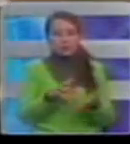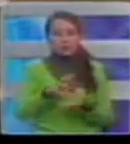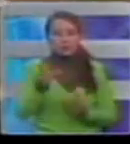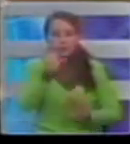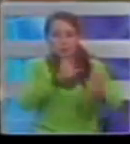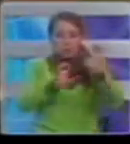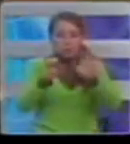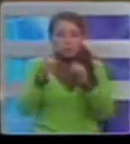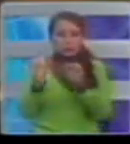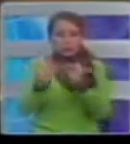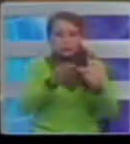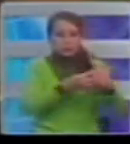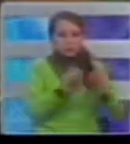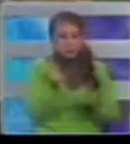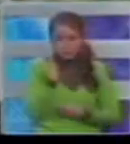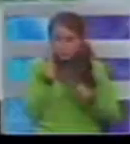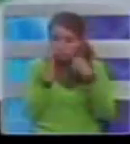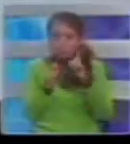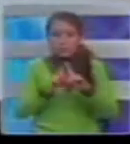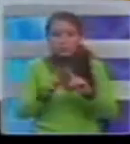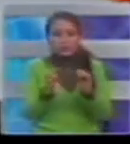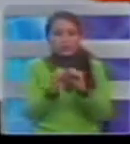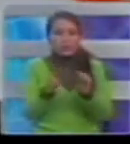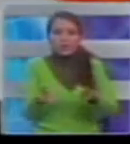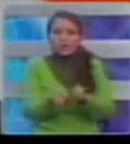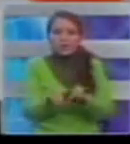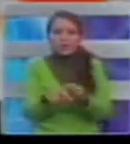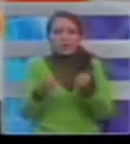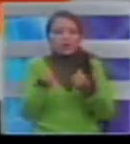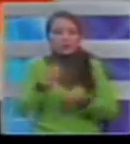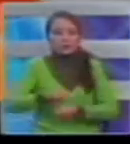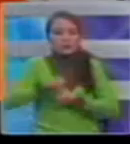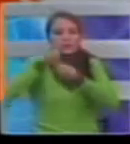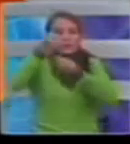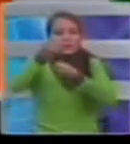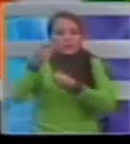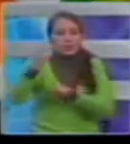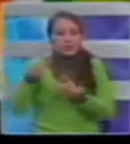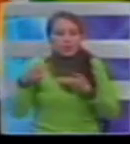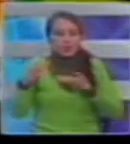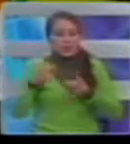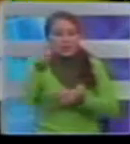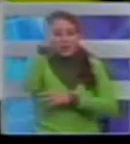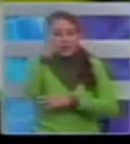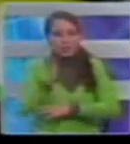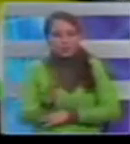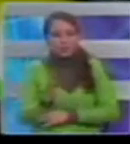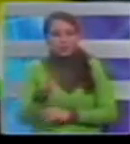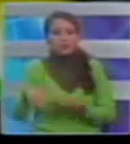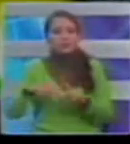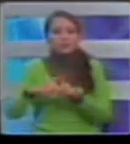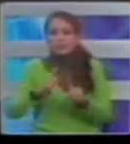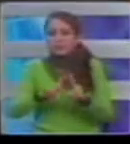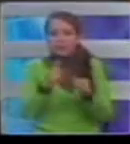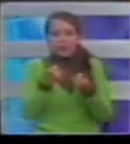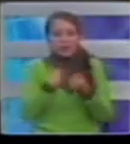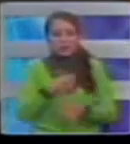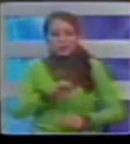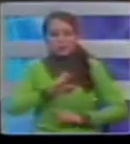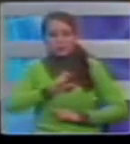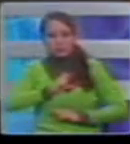cual las personas podrán observar una simulación de la antorcha de los Juegos de Río de este año, y además distintas